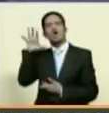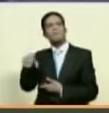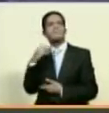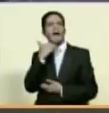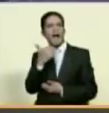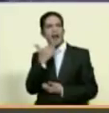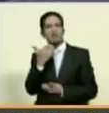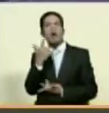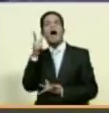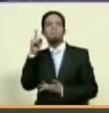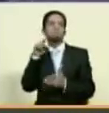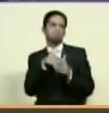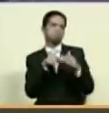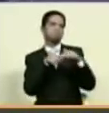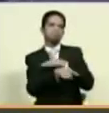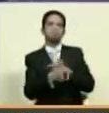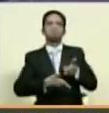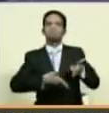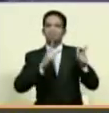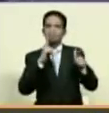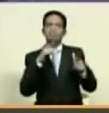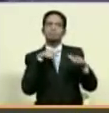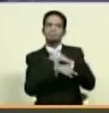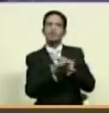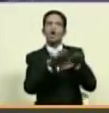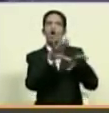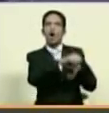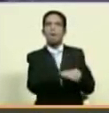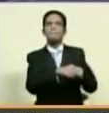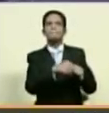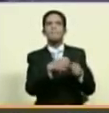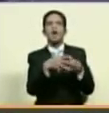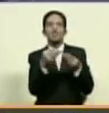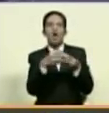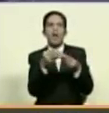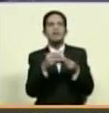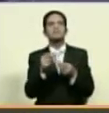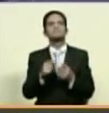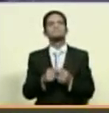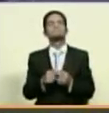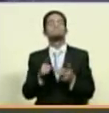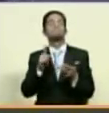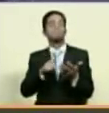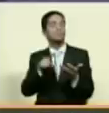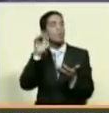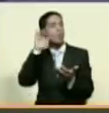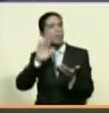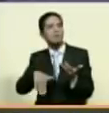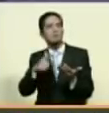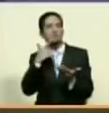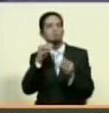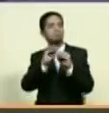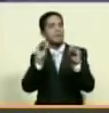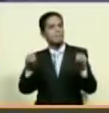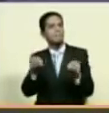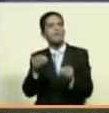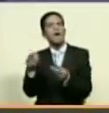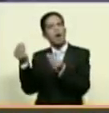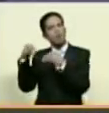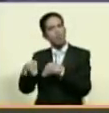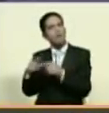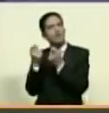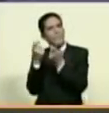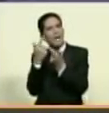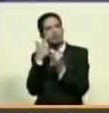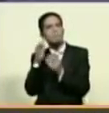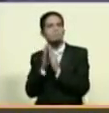hacer a través de este sistema, y finalmente hizo un llamado a lo que es mantener los precios acordados. Ya se han mantenido